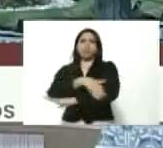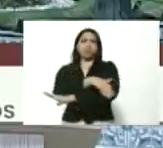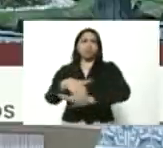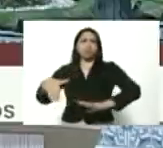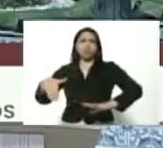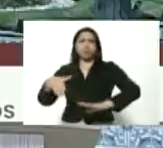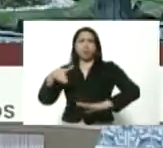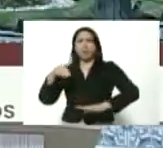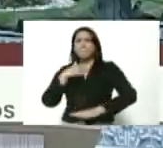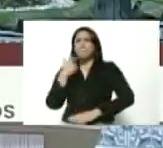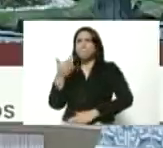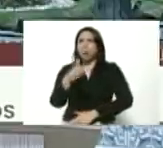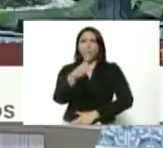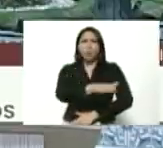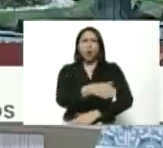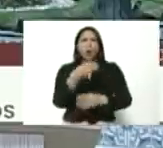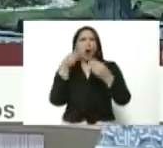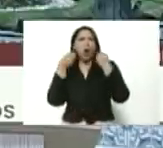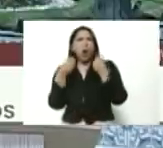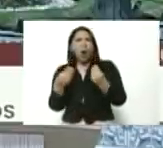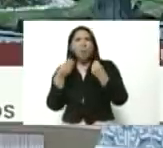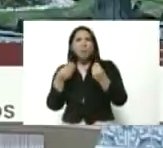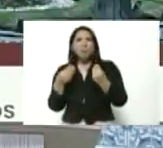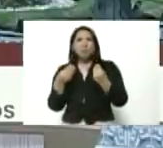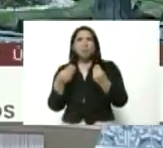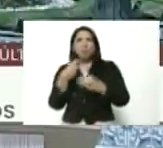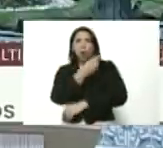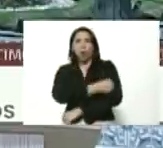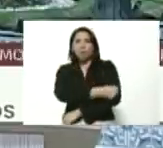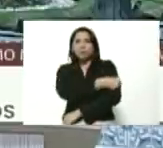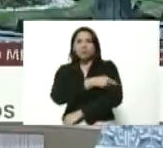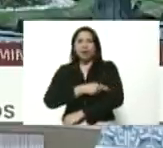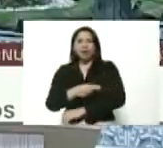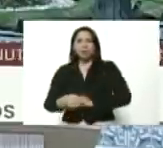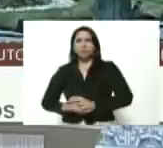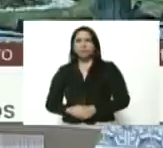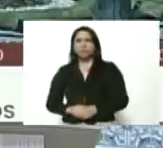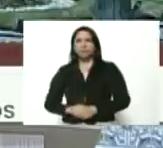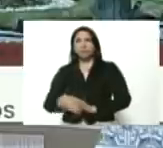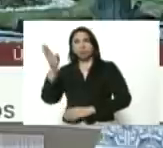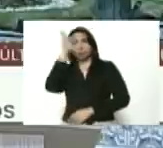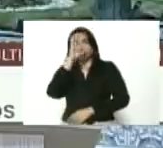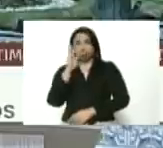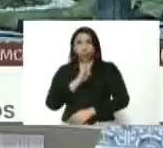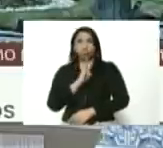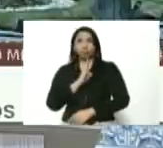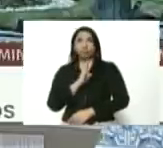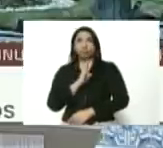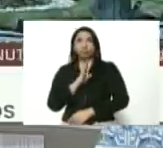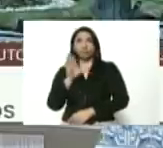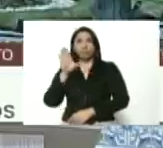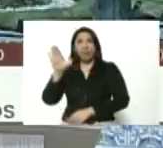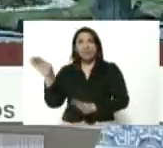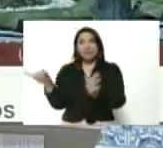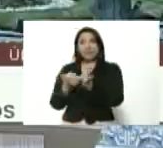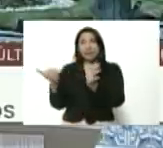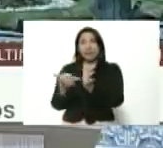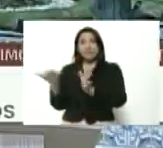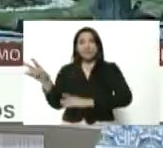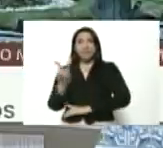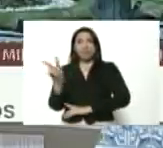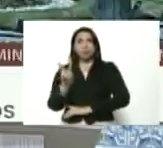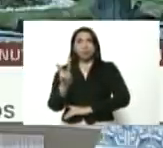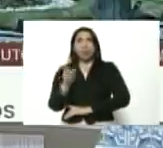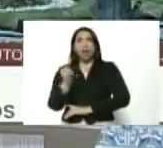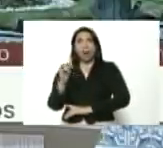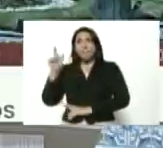los fallecidos como están desbordados los hospitales y obras y es justamente país vecino de venezuela bueno